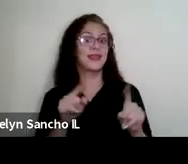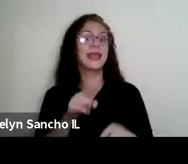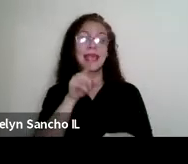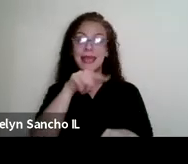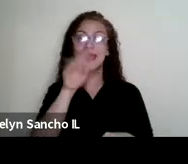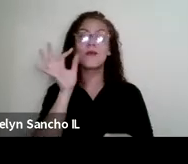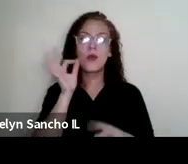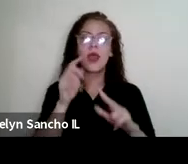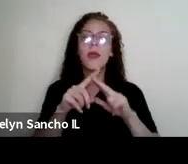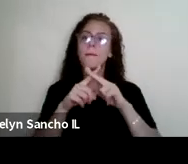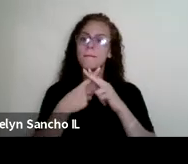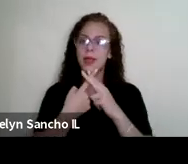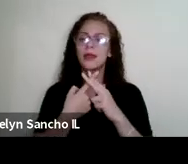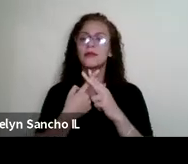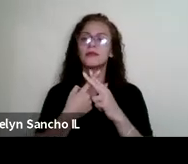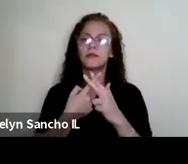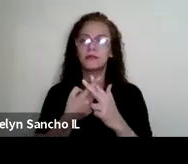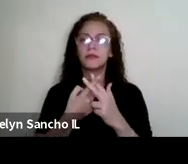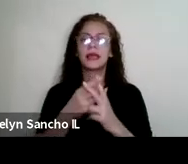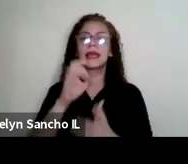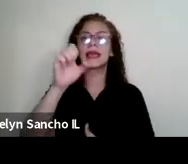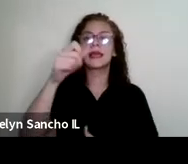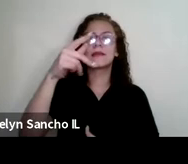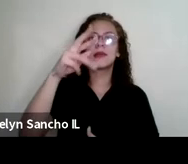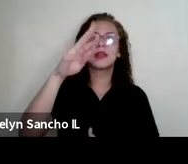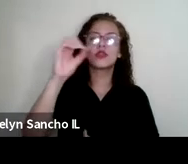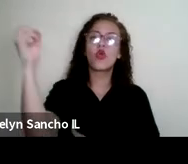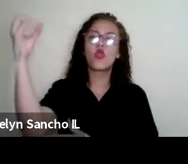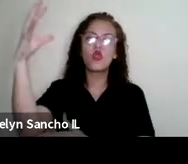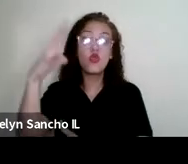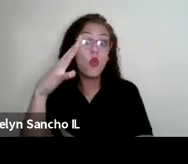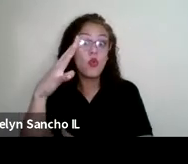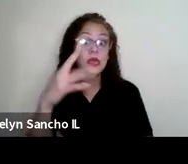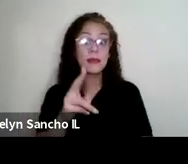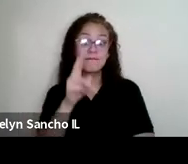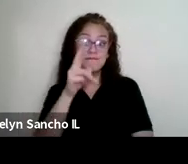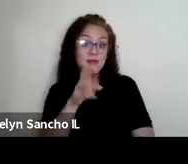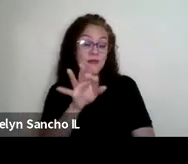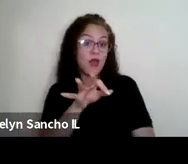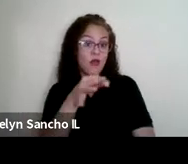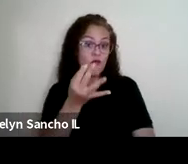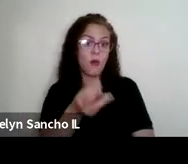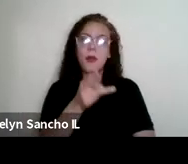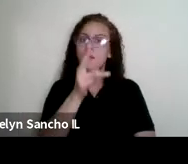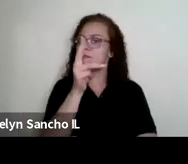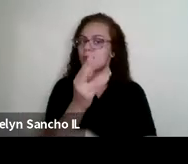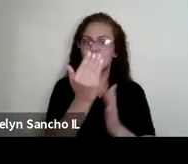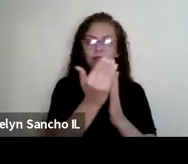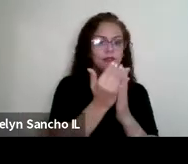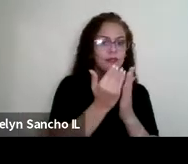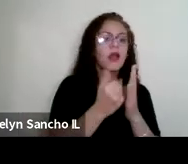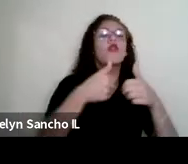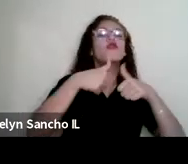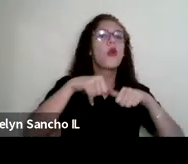empezaron entonces a descomponer el espectro de la luz de la misma manera y con los mismos patrones que